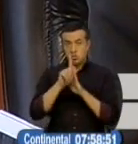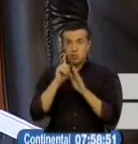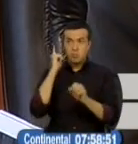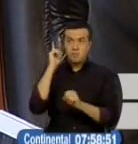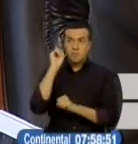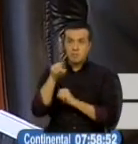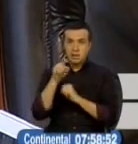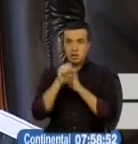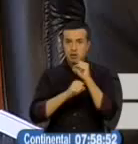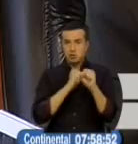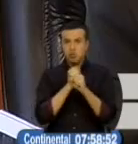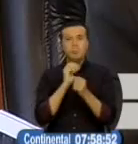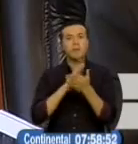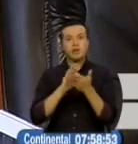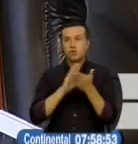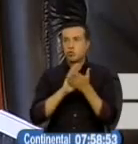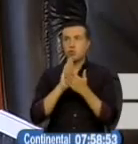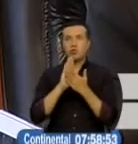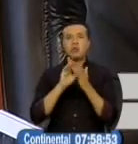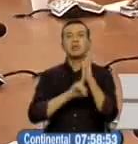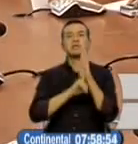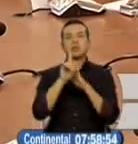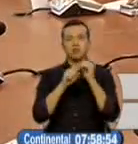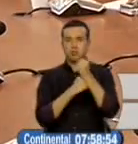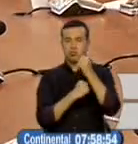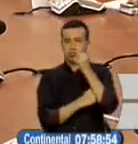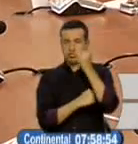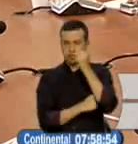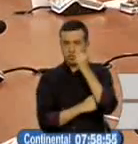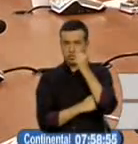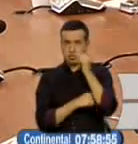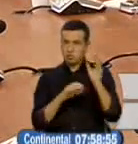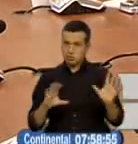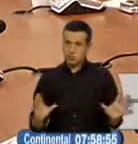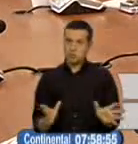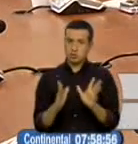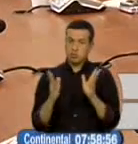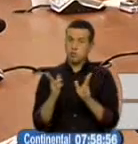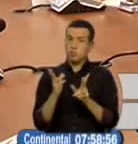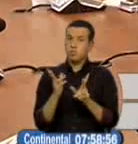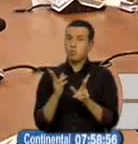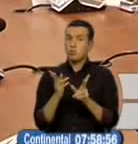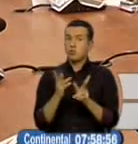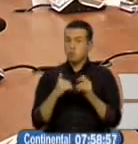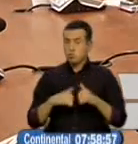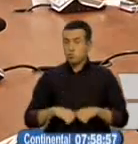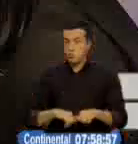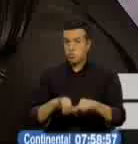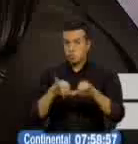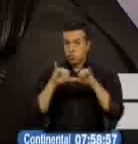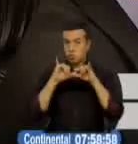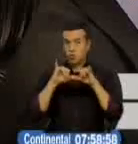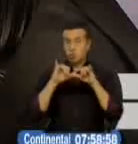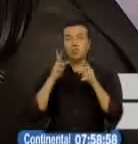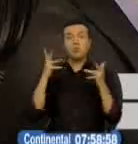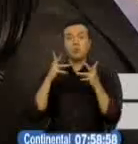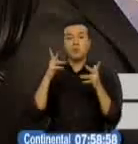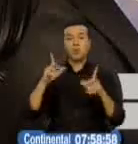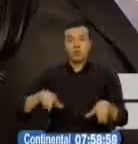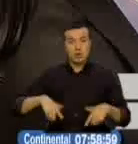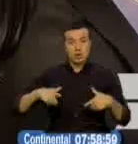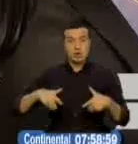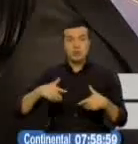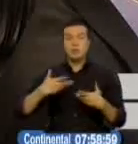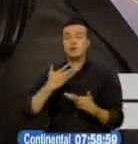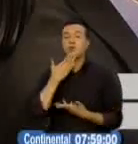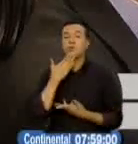milenio. De desarrollo sostenible. Impulsar el sector productivo será prioridad una vez que el presidente Lenín Moreno planteó la